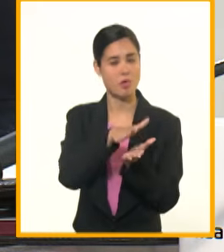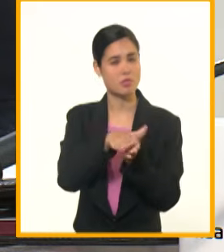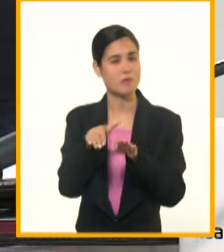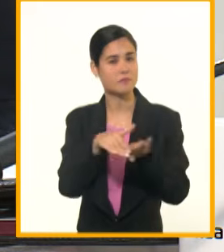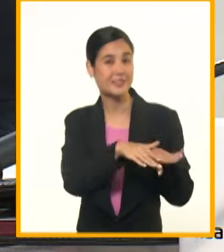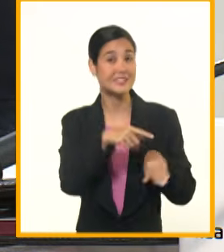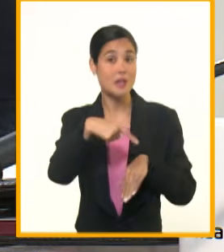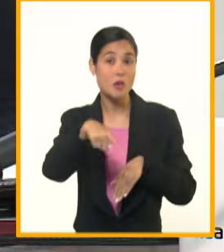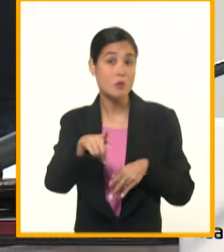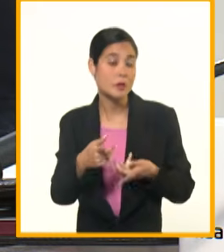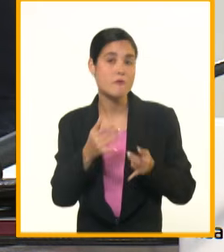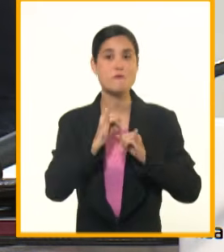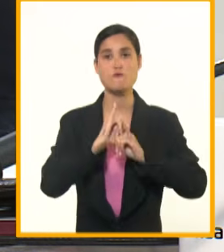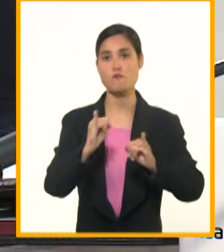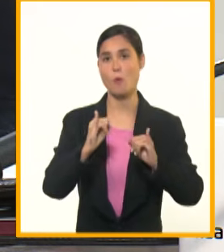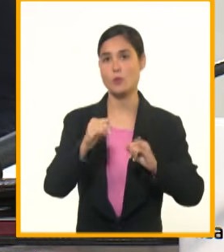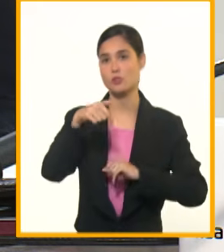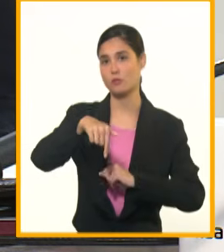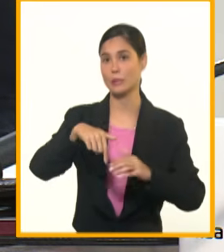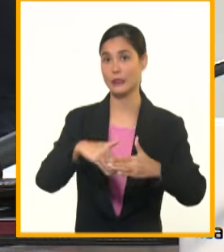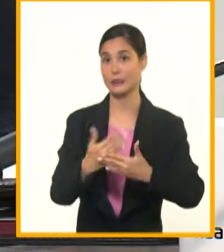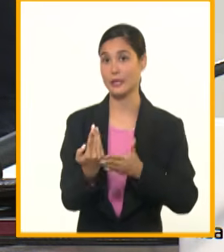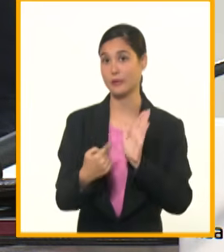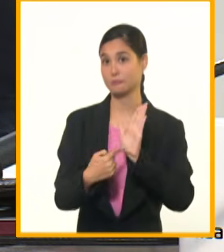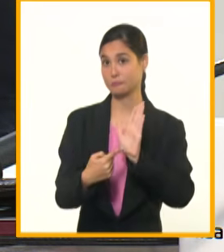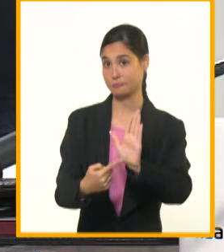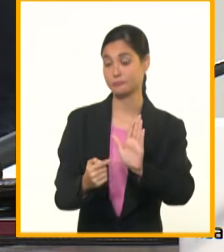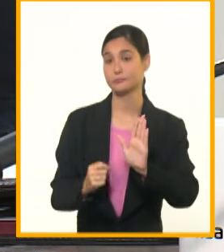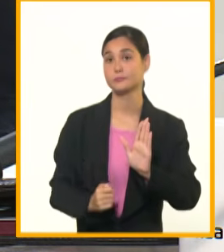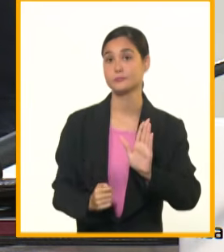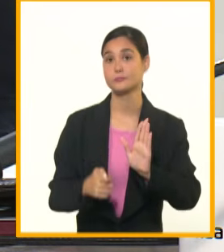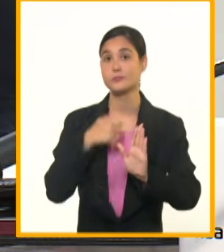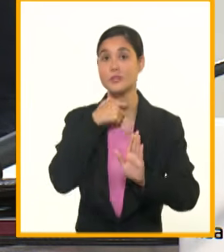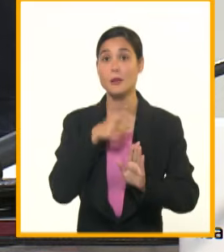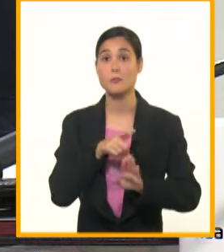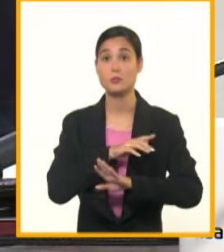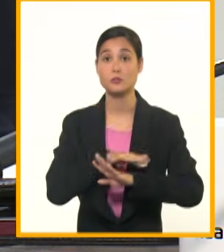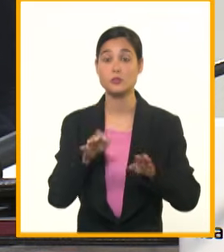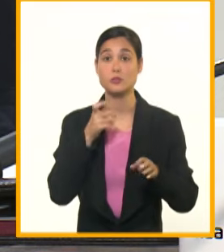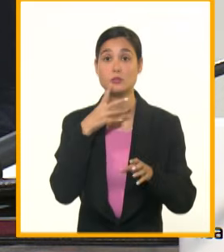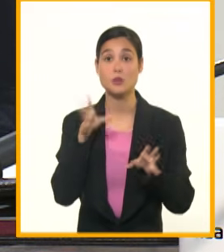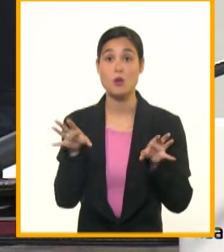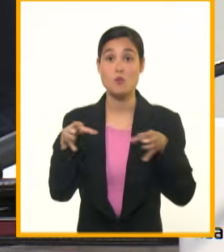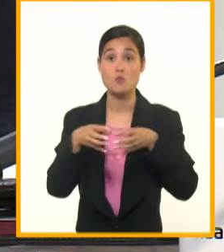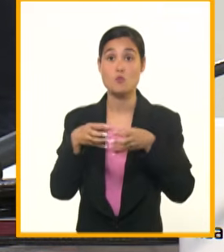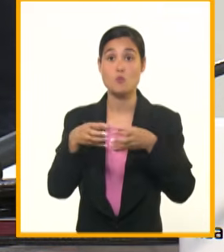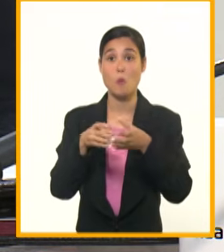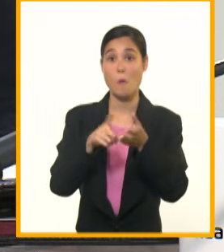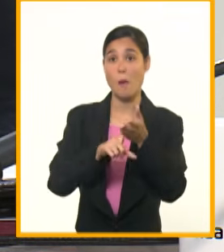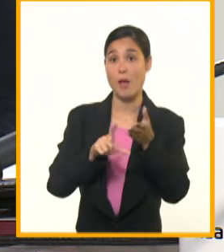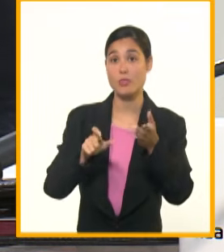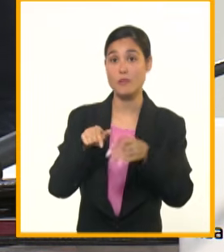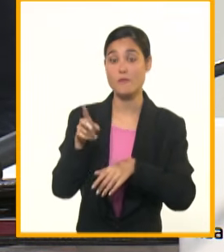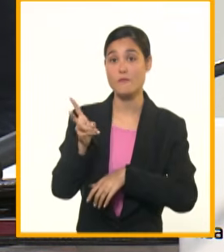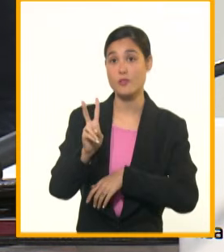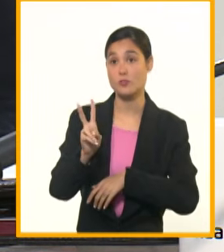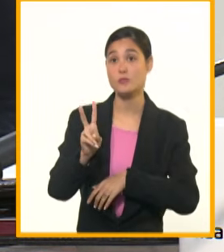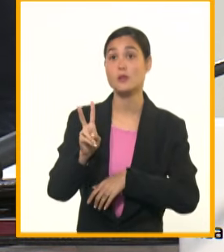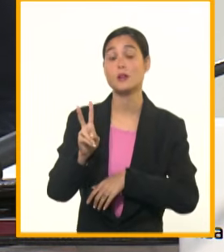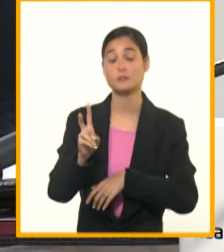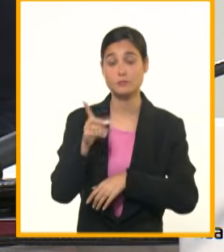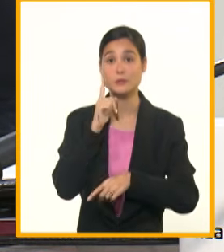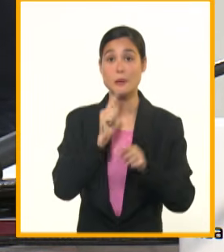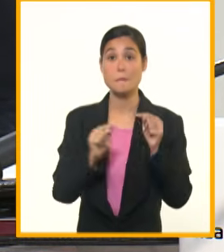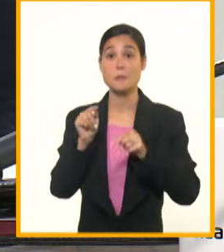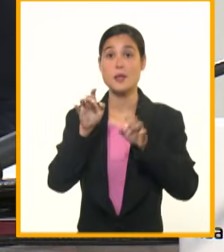del Día. Hoy la directiva del Partido Socialista Unido de Venezuela, encabezada por su secretario general Diosdado